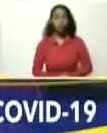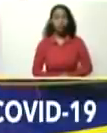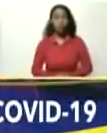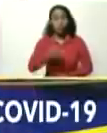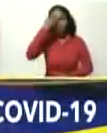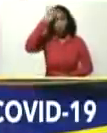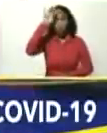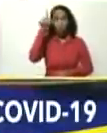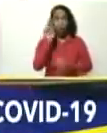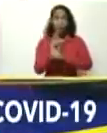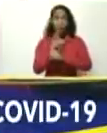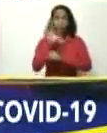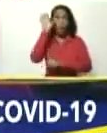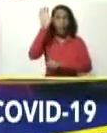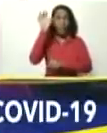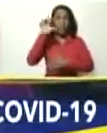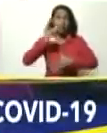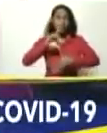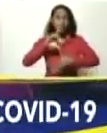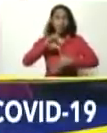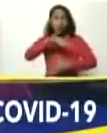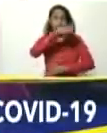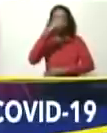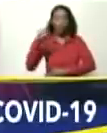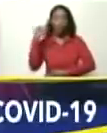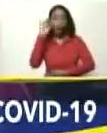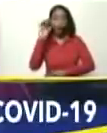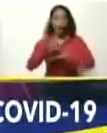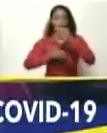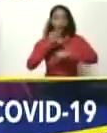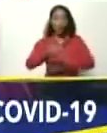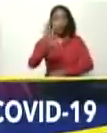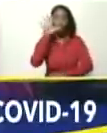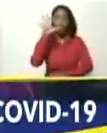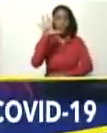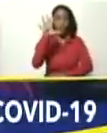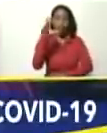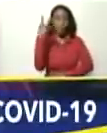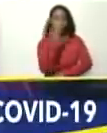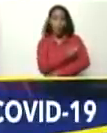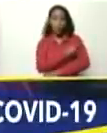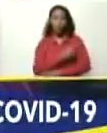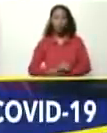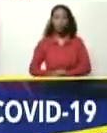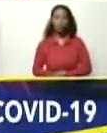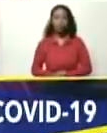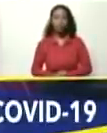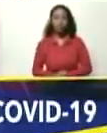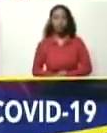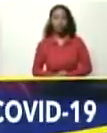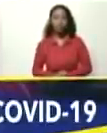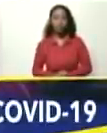Cuba es el único país de América Latina y el Caribe que ha hecho 5 vacunas.